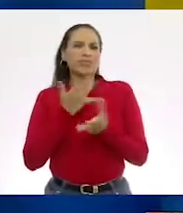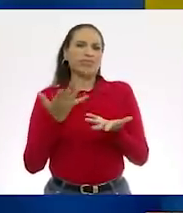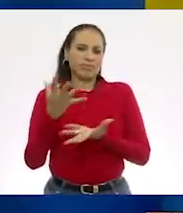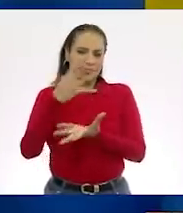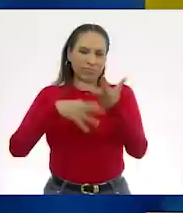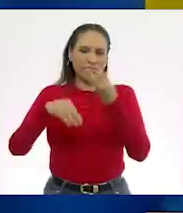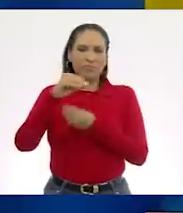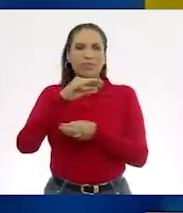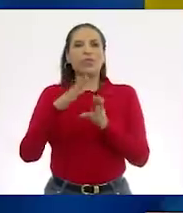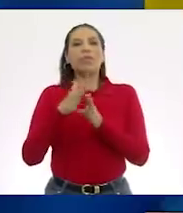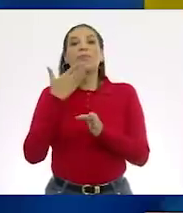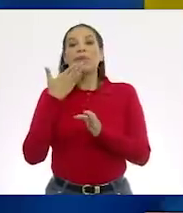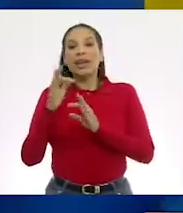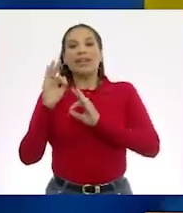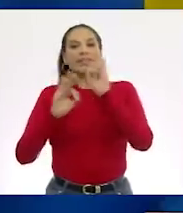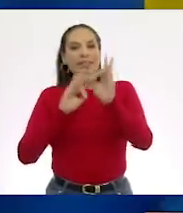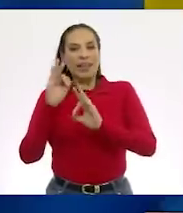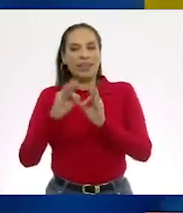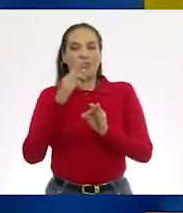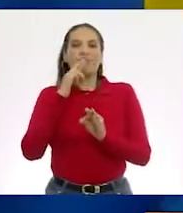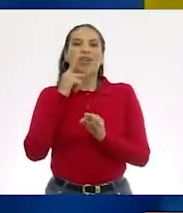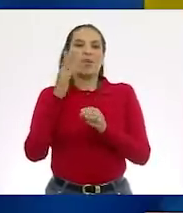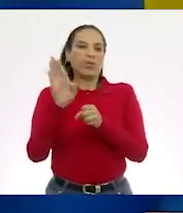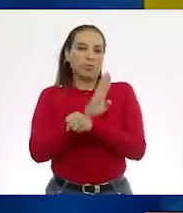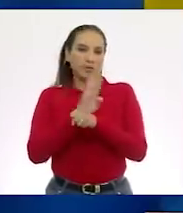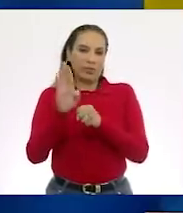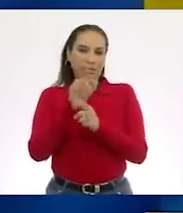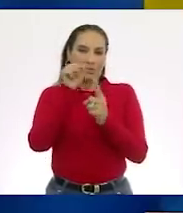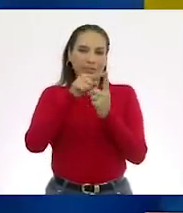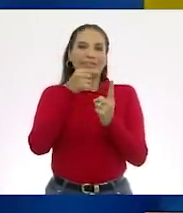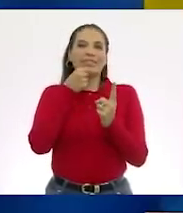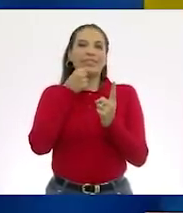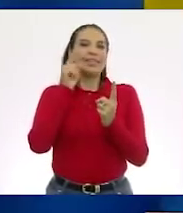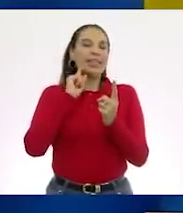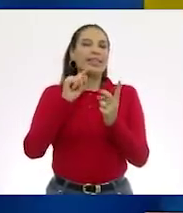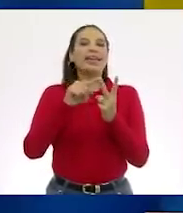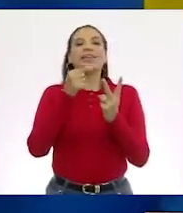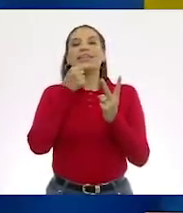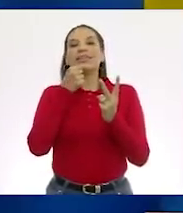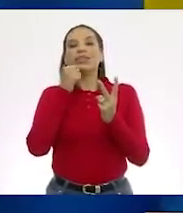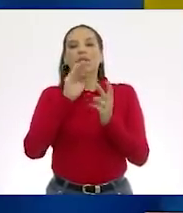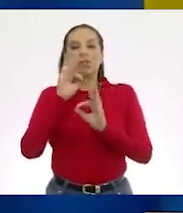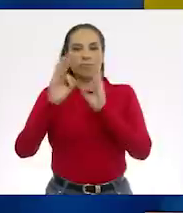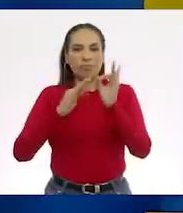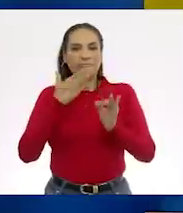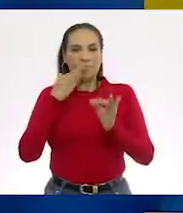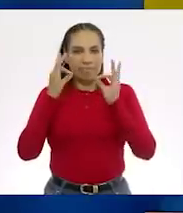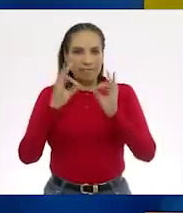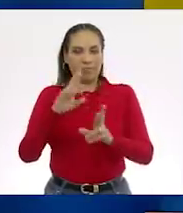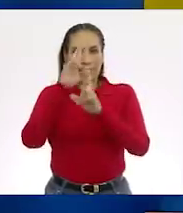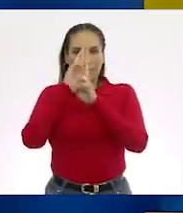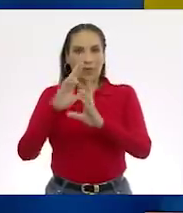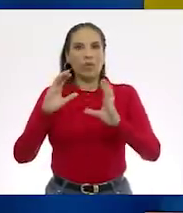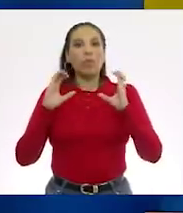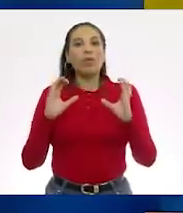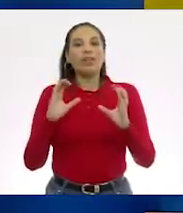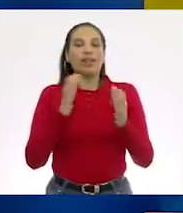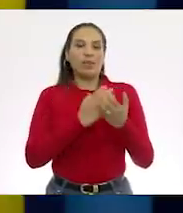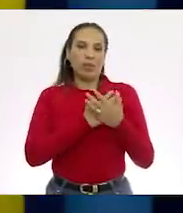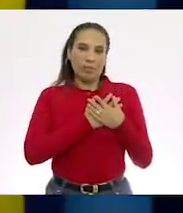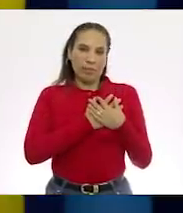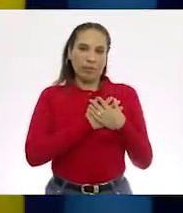una acción de buen trato, favoreciendo el bienestar de las niñas y niños cuando reciben un trato digno, cuidado y